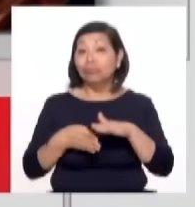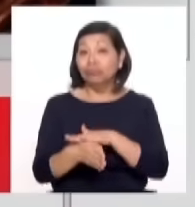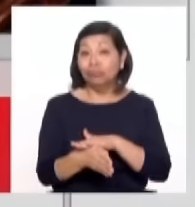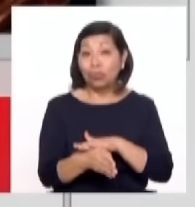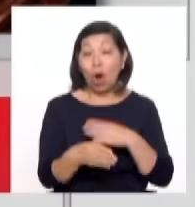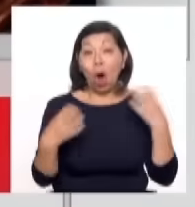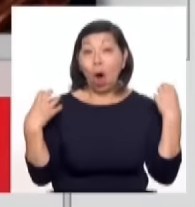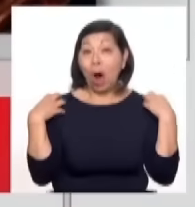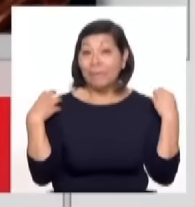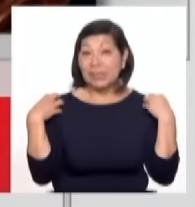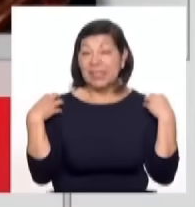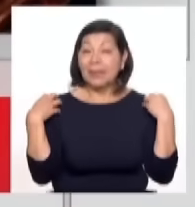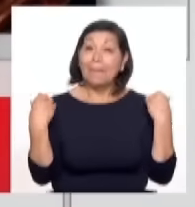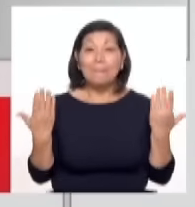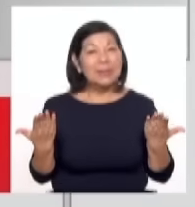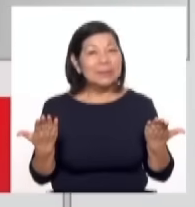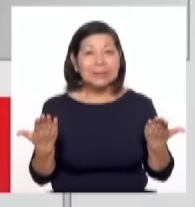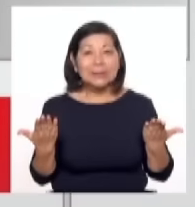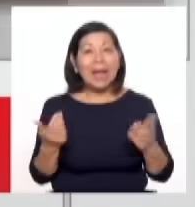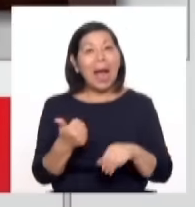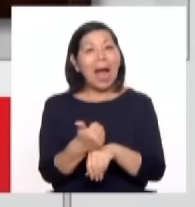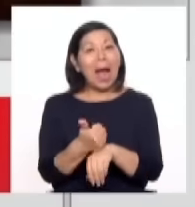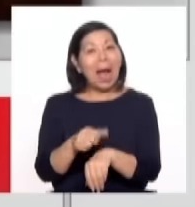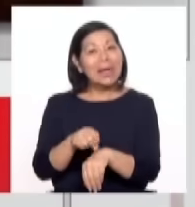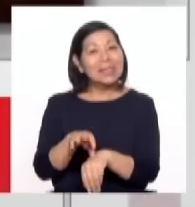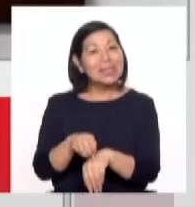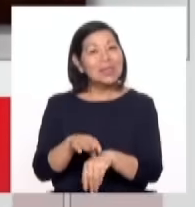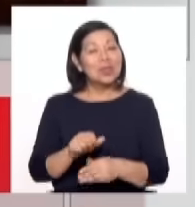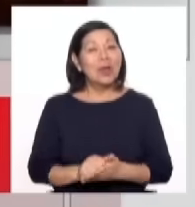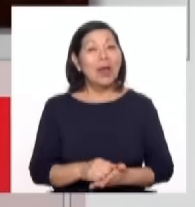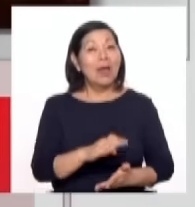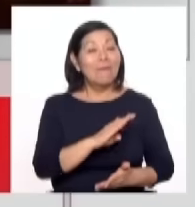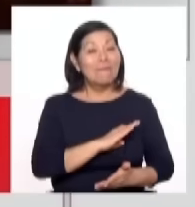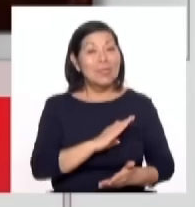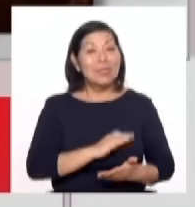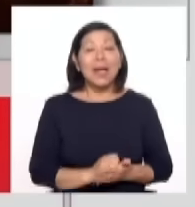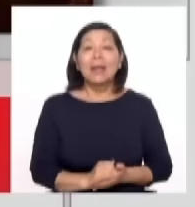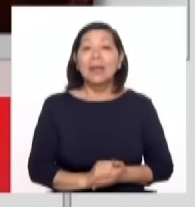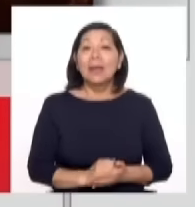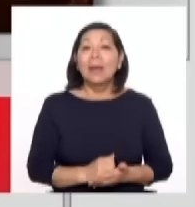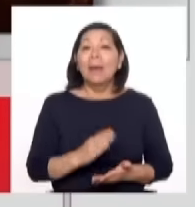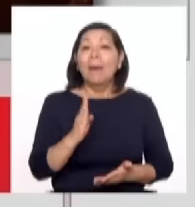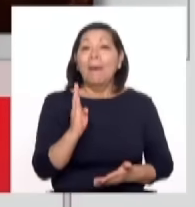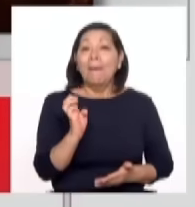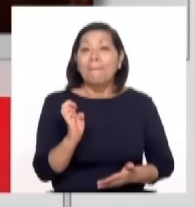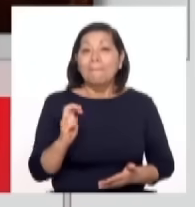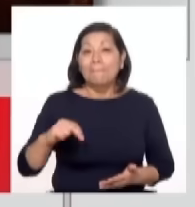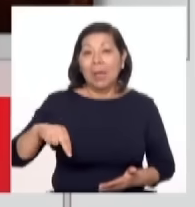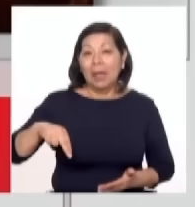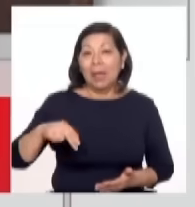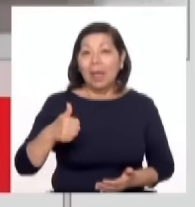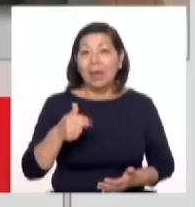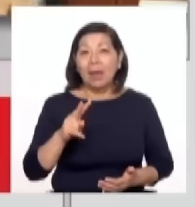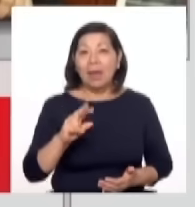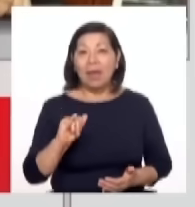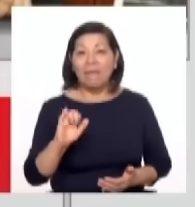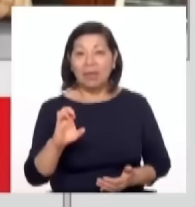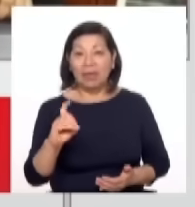de las oficinas de los asesores de la fiscal de la Nación, Patricia Benavides, quien, según